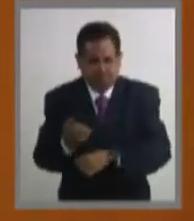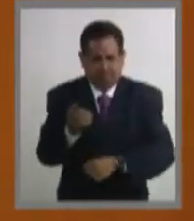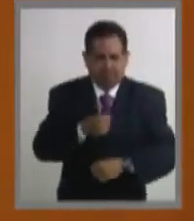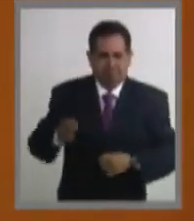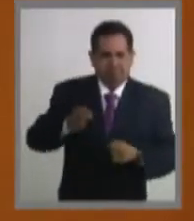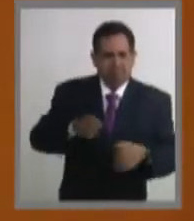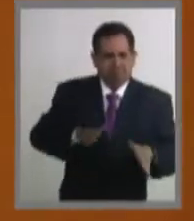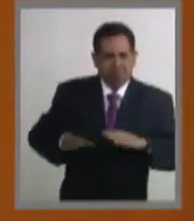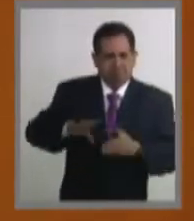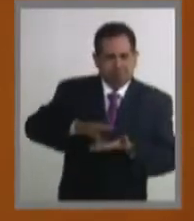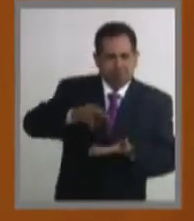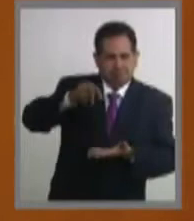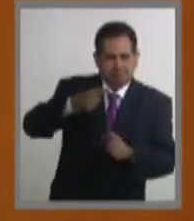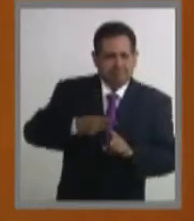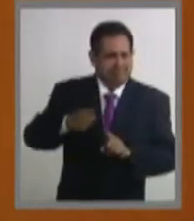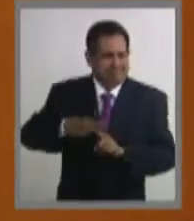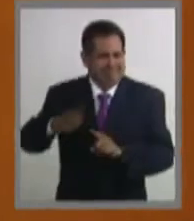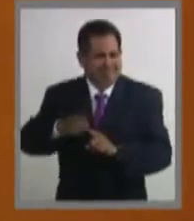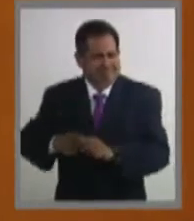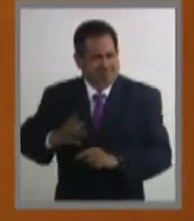barro. Sin embargo,